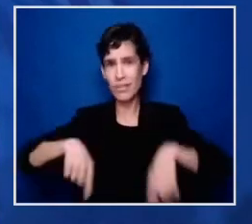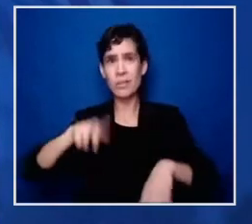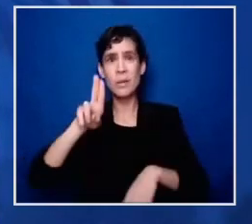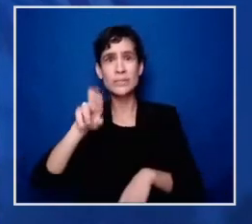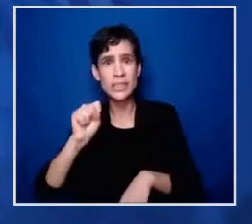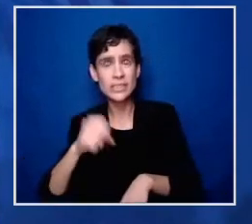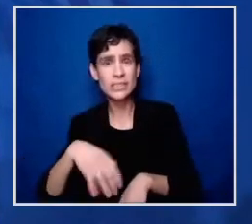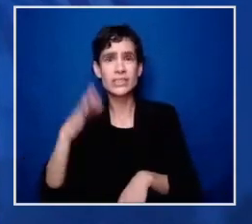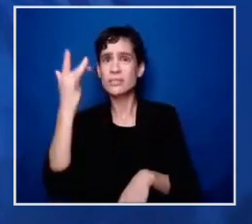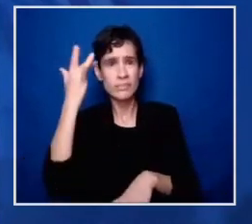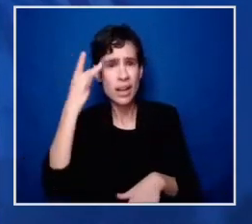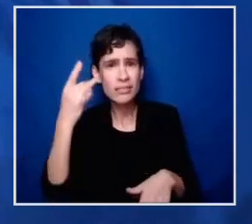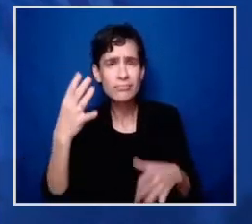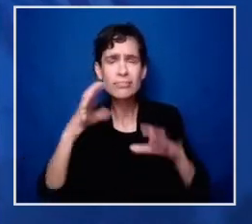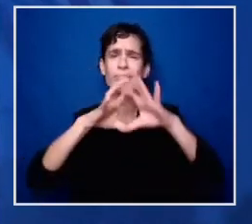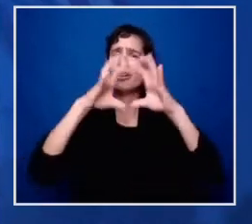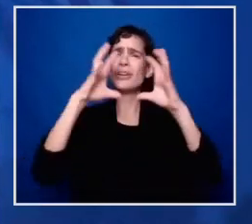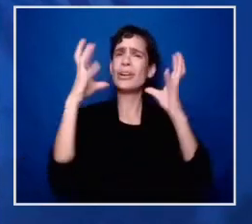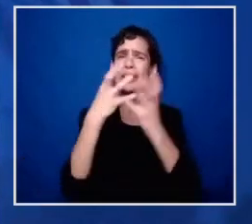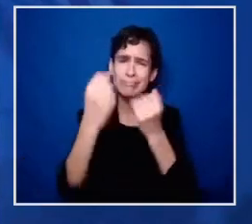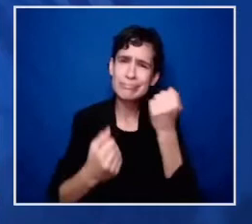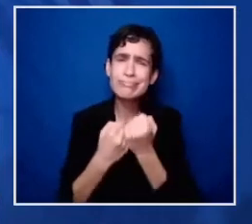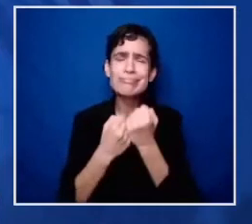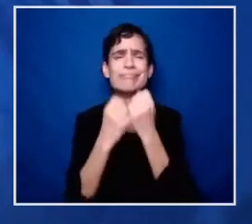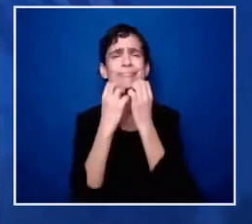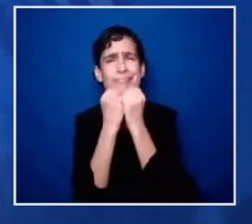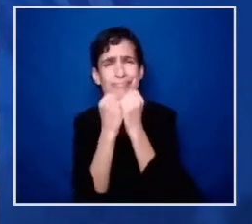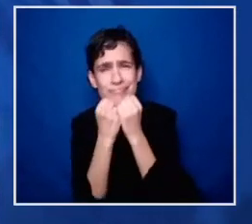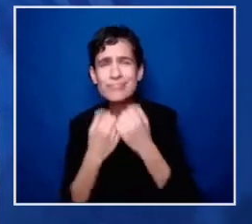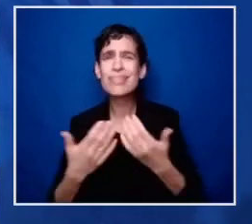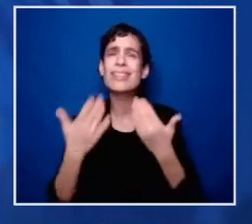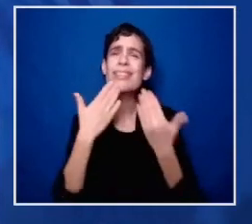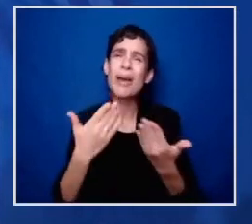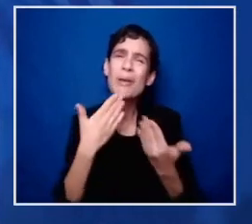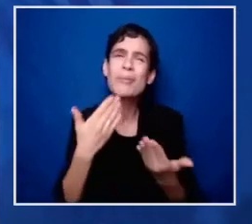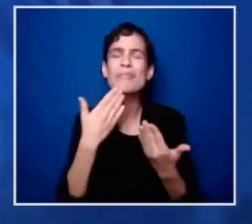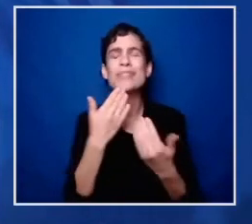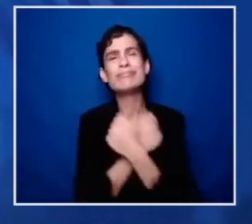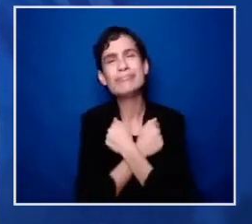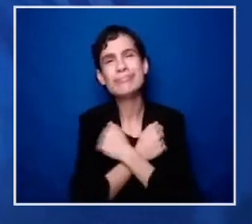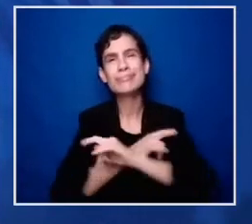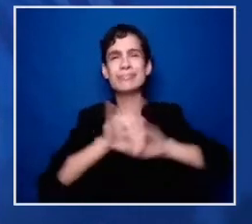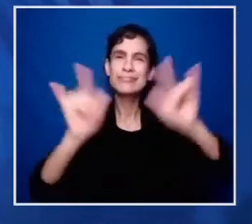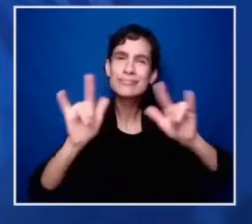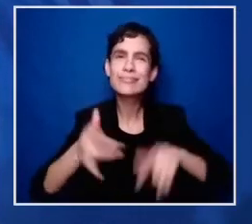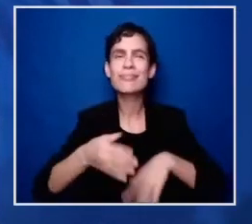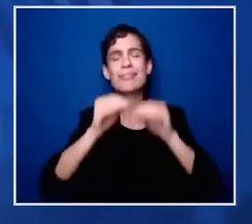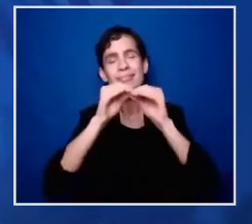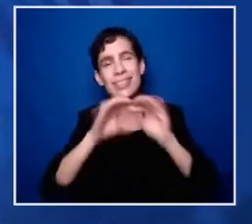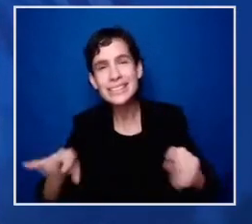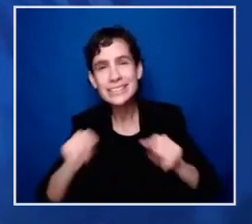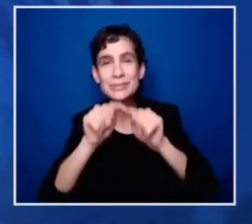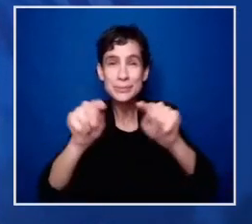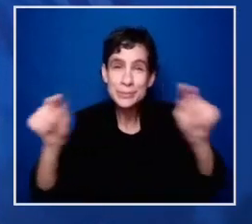Muchas gracias, los queremos mucho a todos. Suerte, bendiciones, hay que seguir amando, hay que seguir sirviendo.